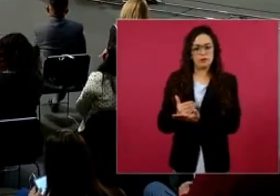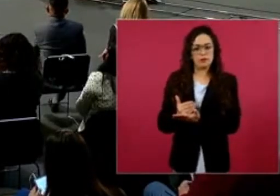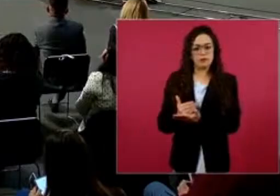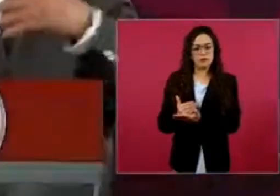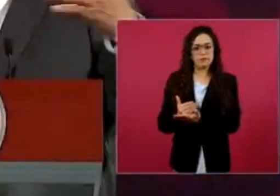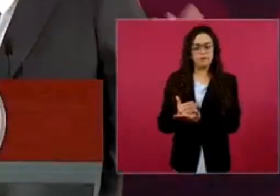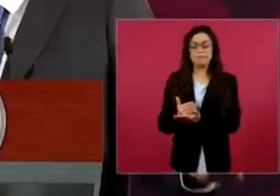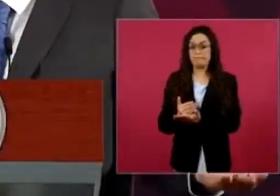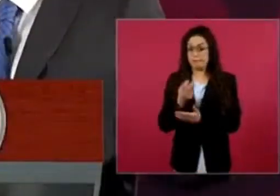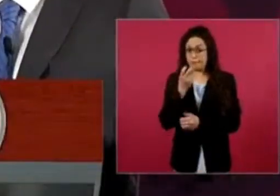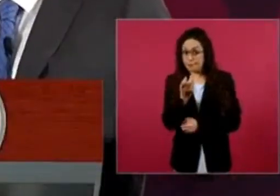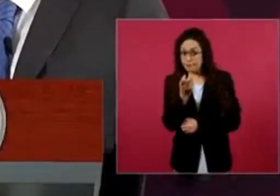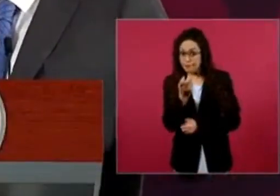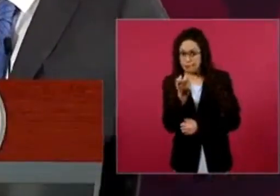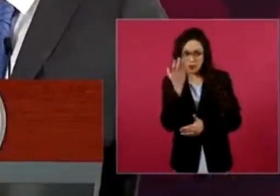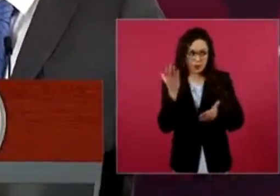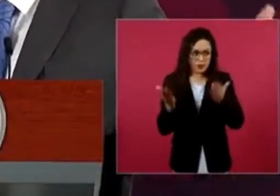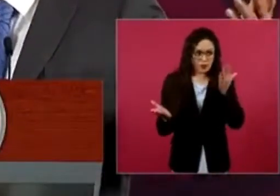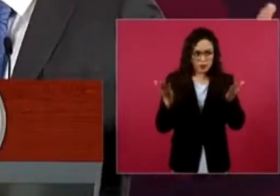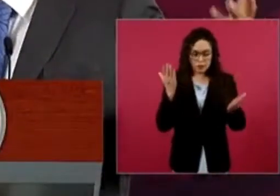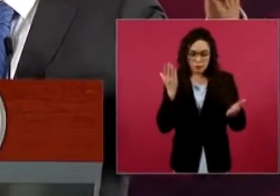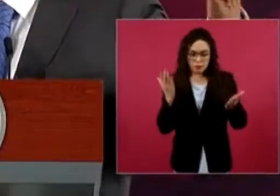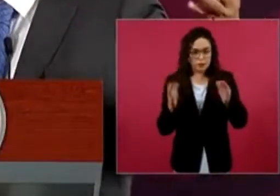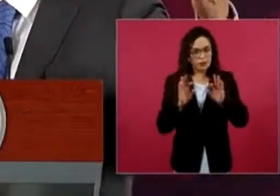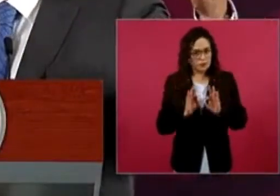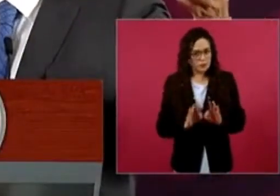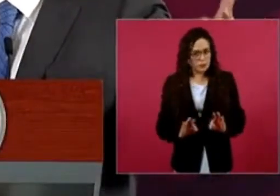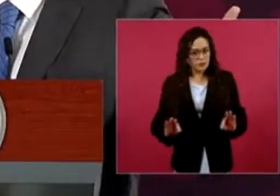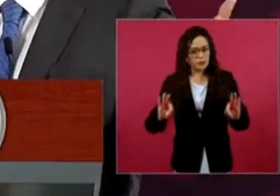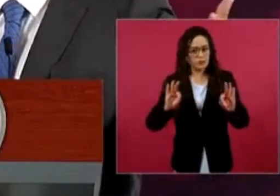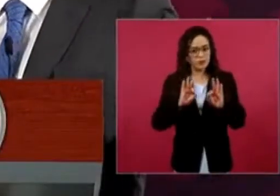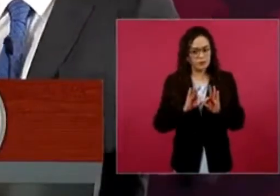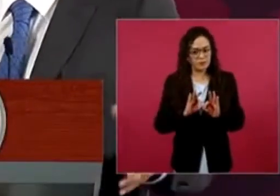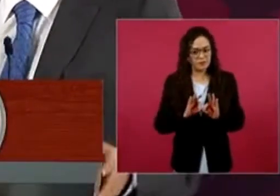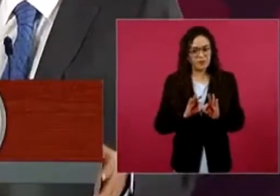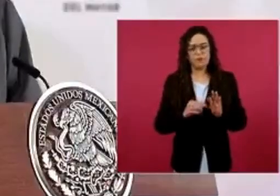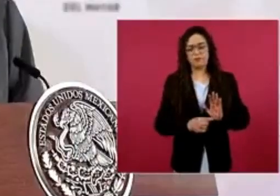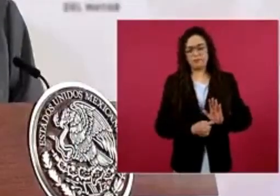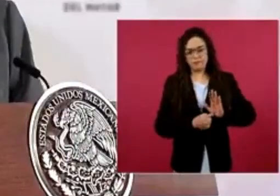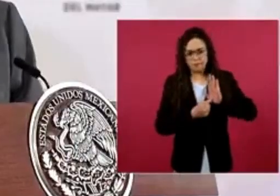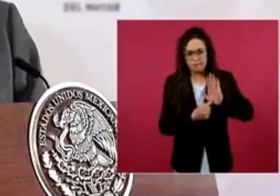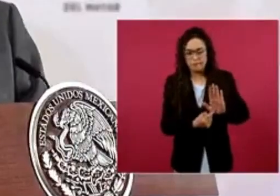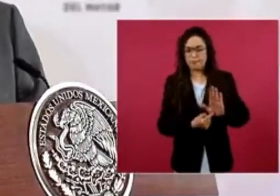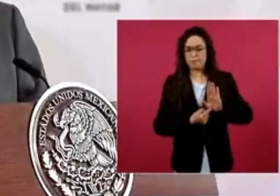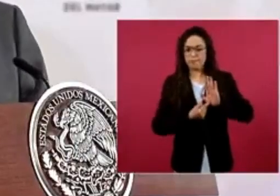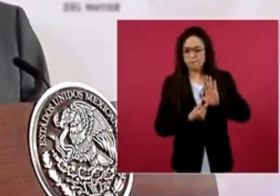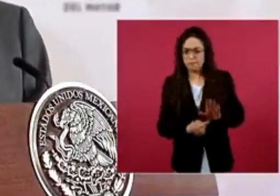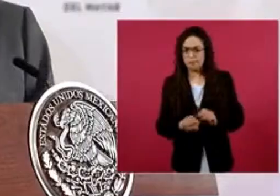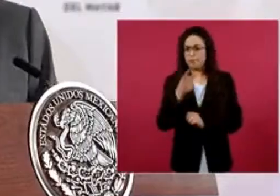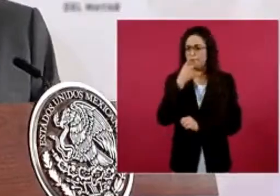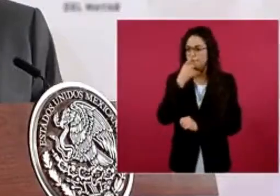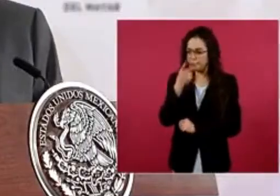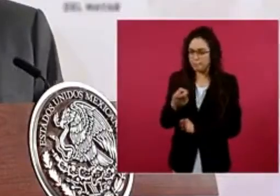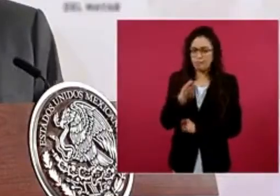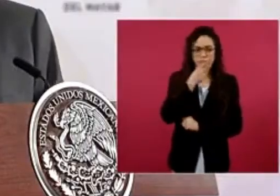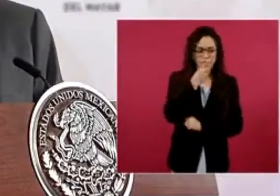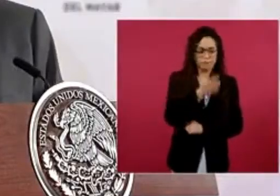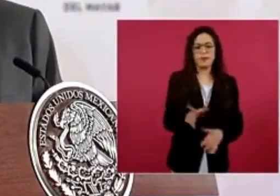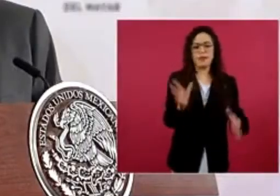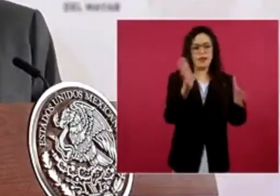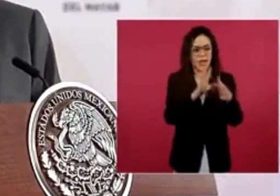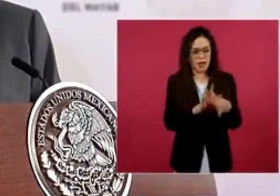Entonces, todo eso hay que irlo exponiendo, explicando,